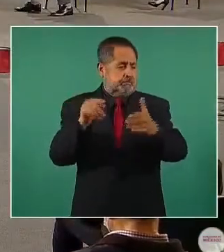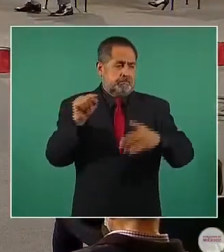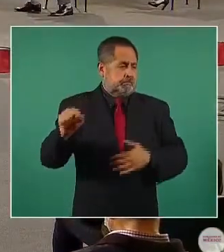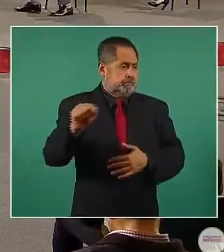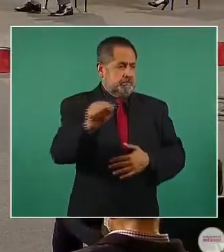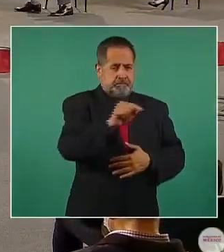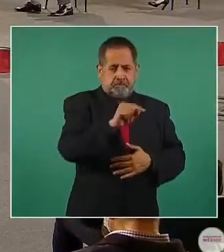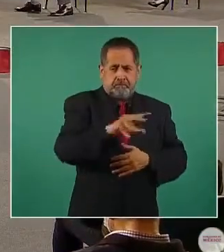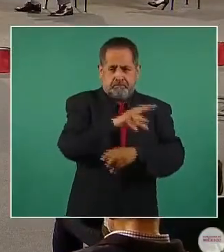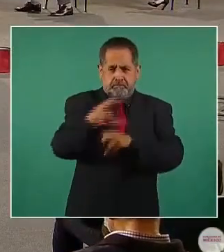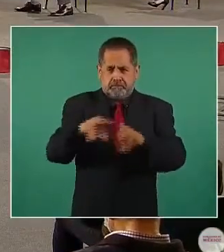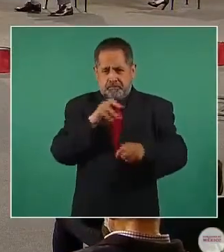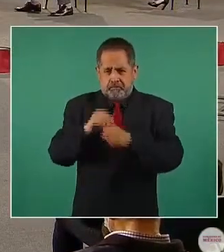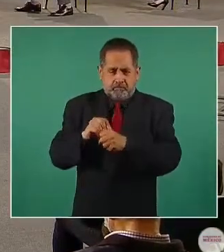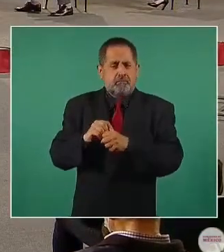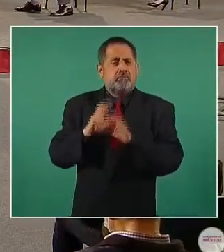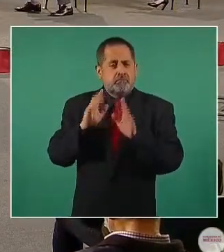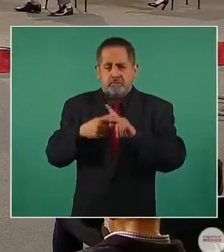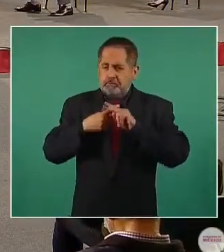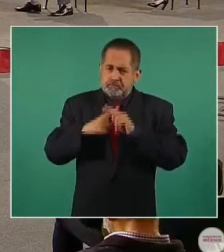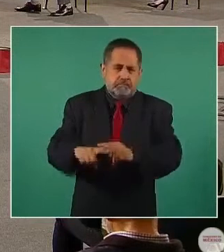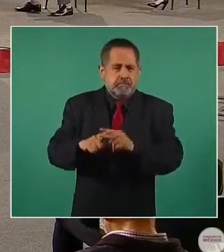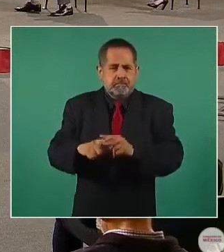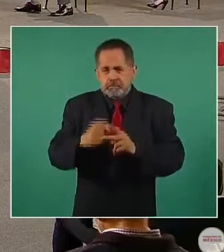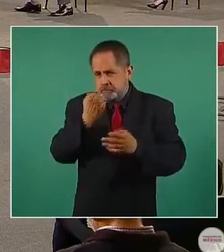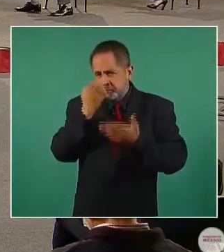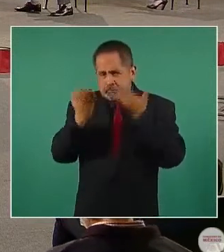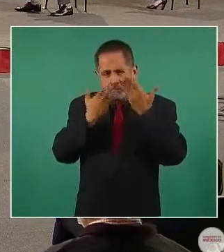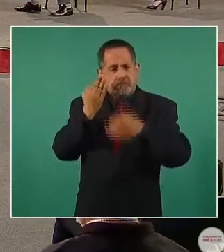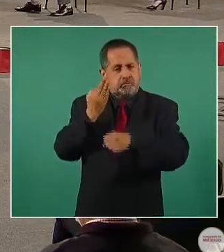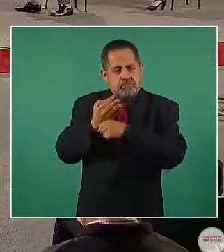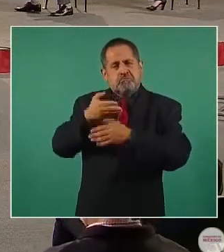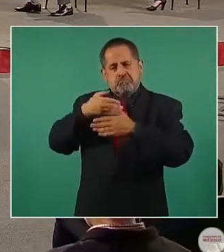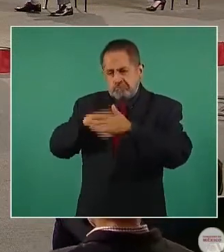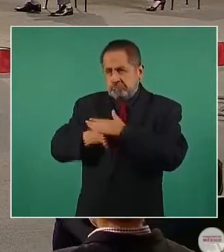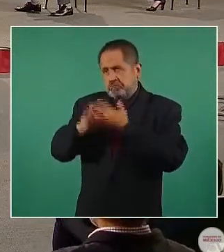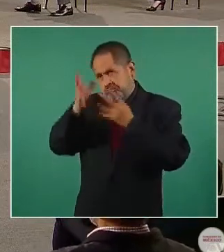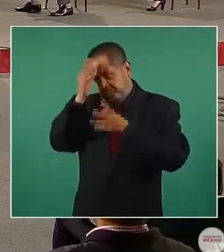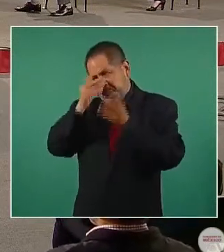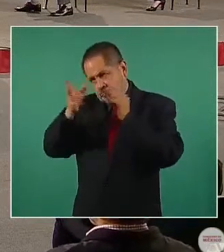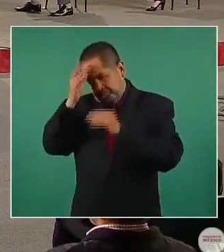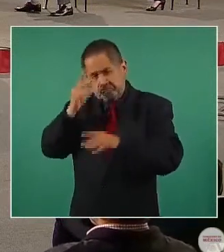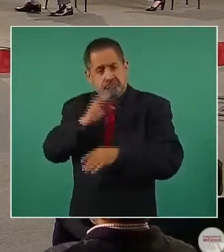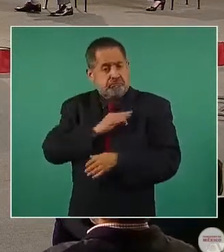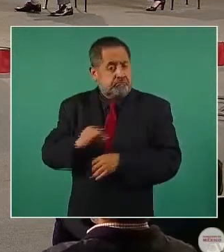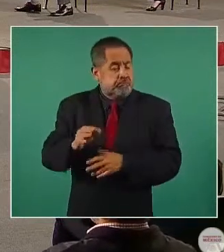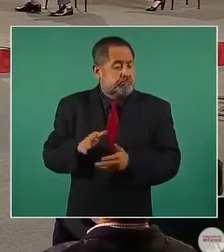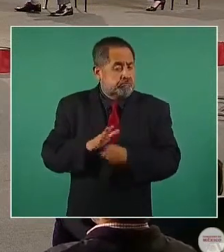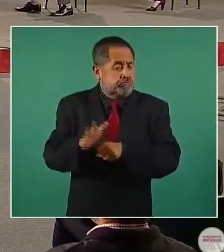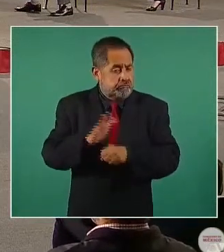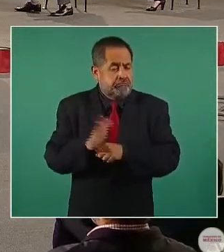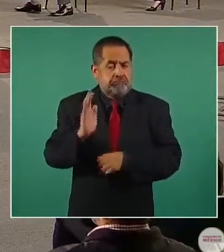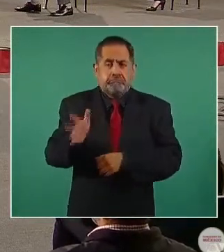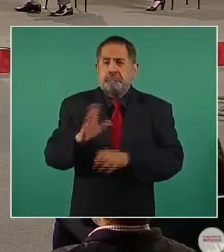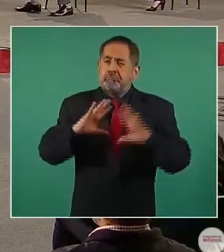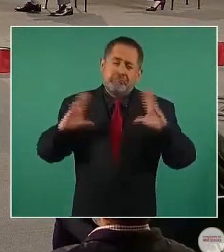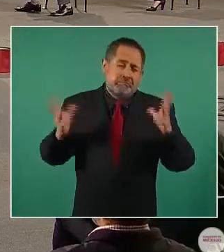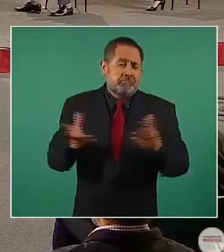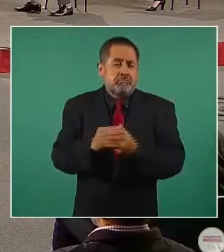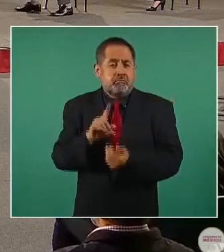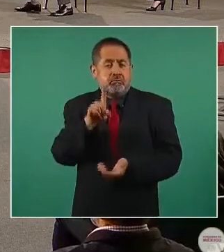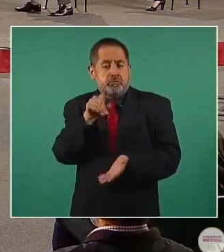y estarán funcionando y recibiendo estudiantes, los cuales serán en una cantidad de